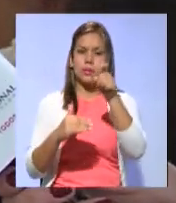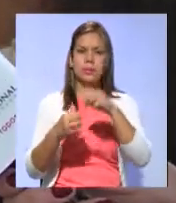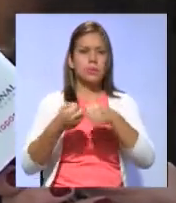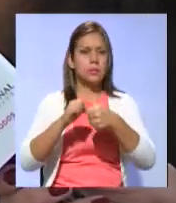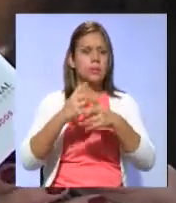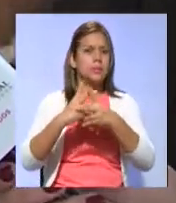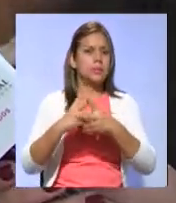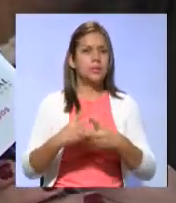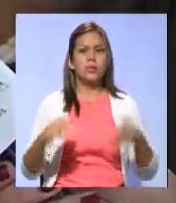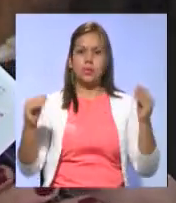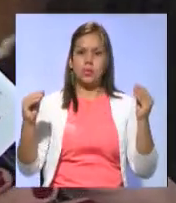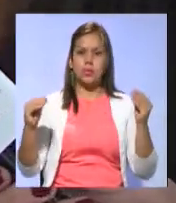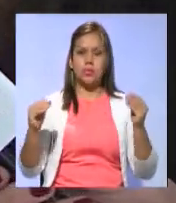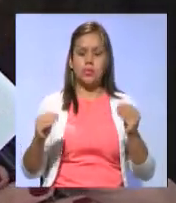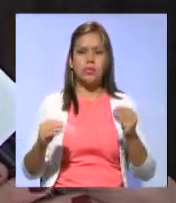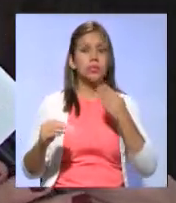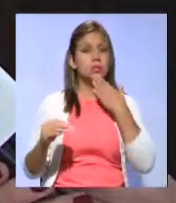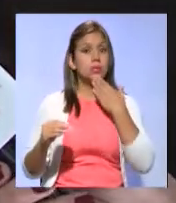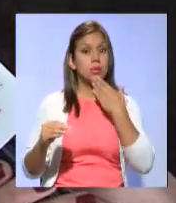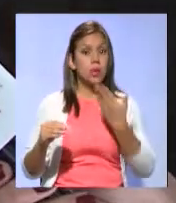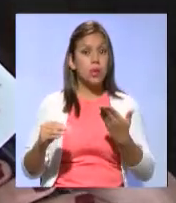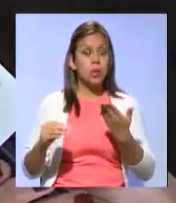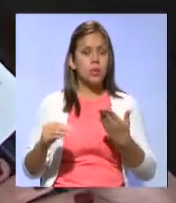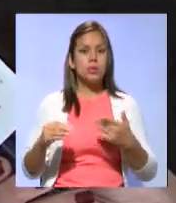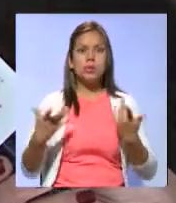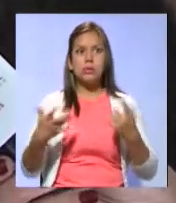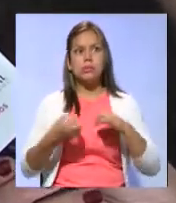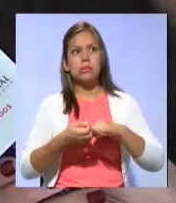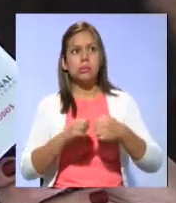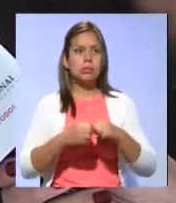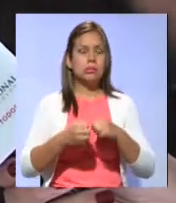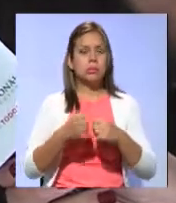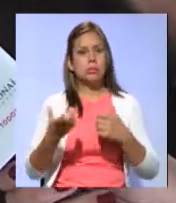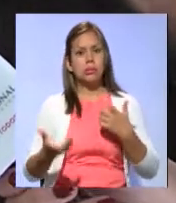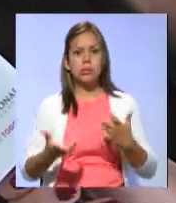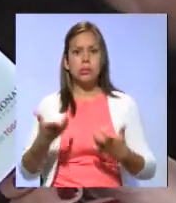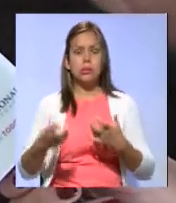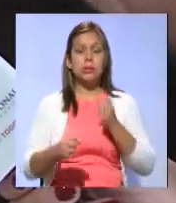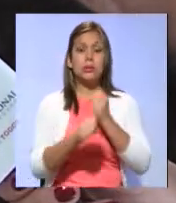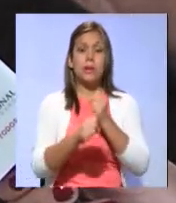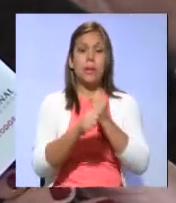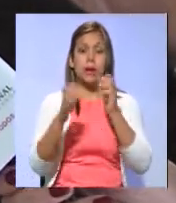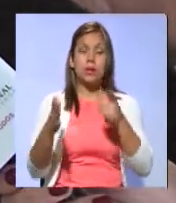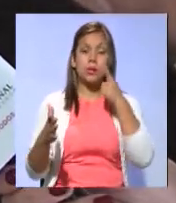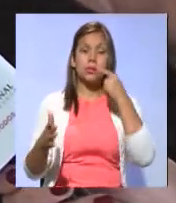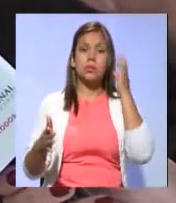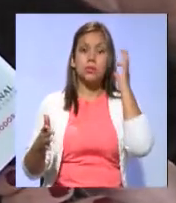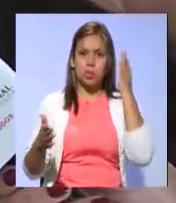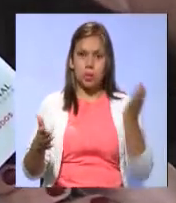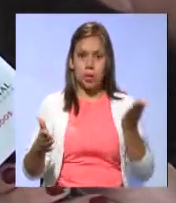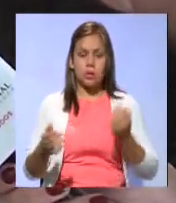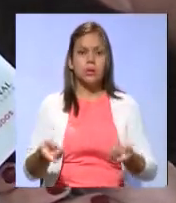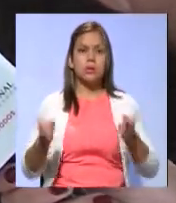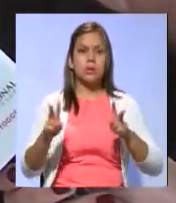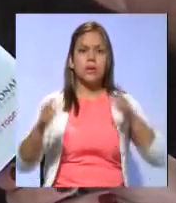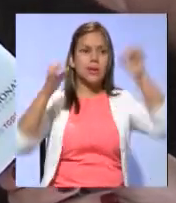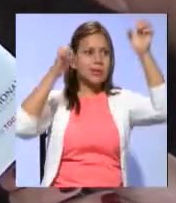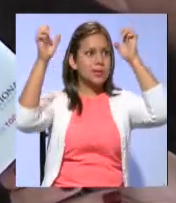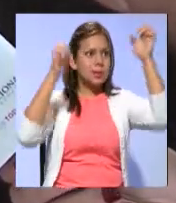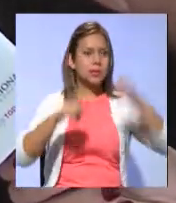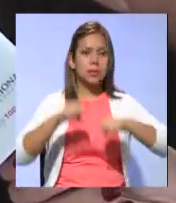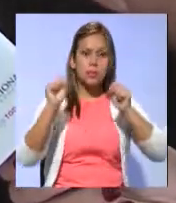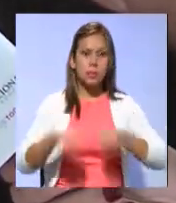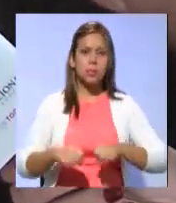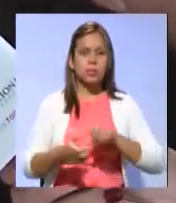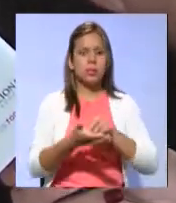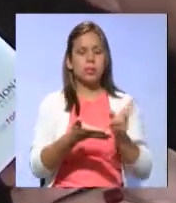soluciones que vienen presentándose en situaciones particulares de las y los trabajadores del país, como también buscar alternativas para que el